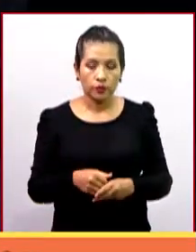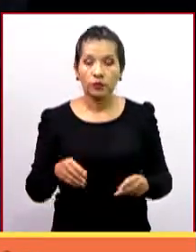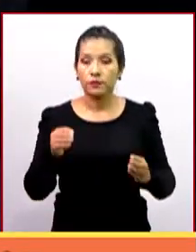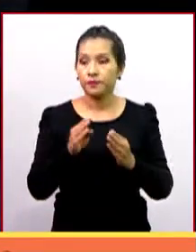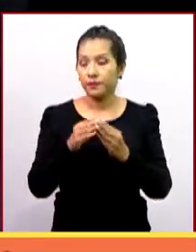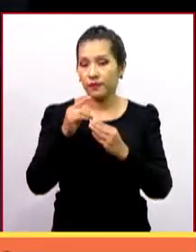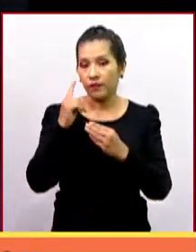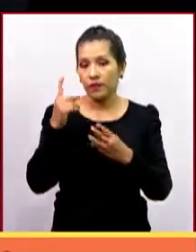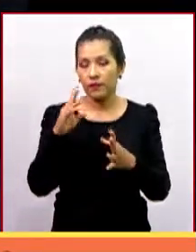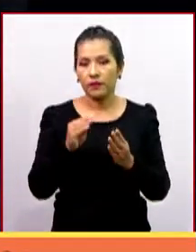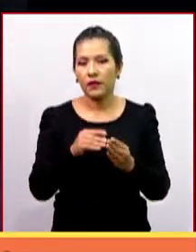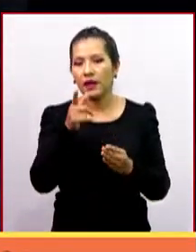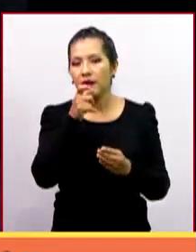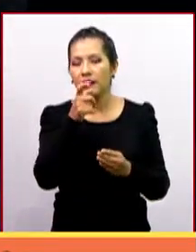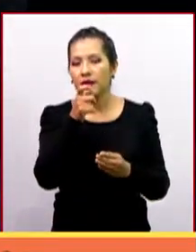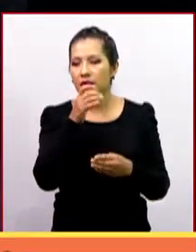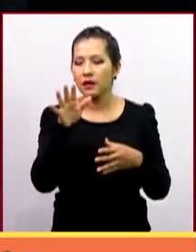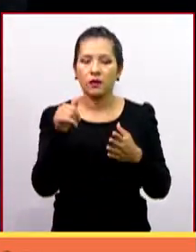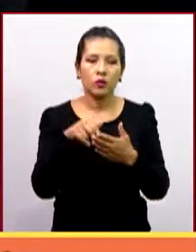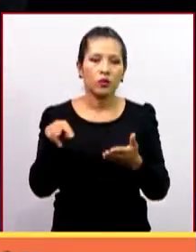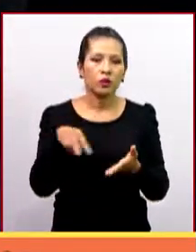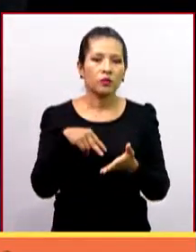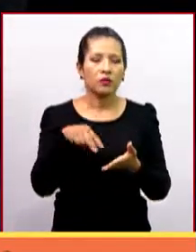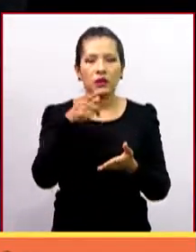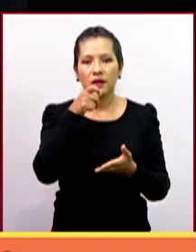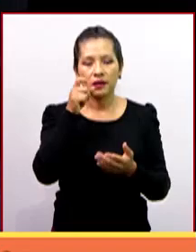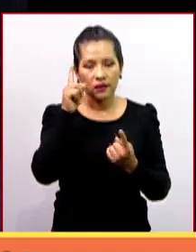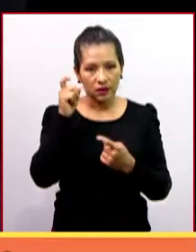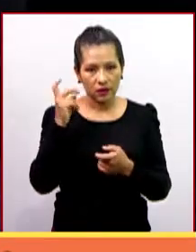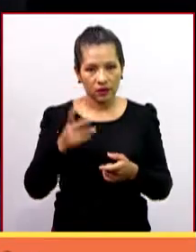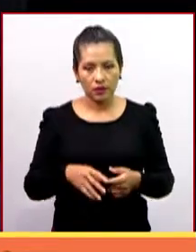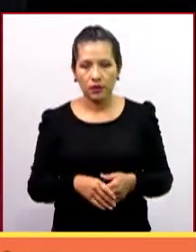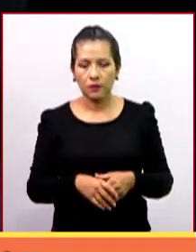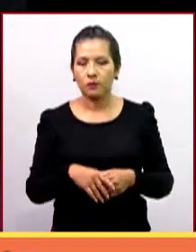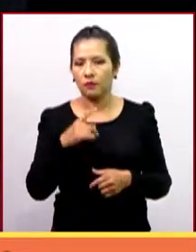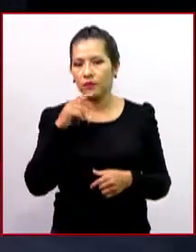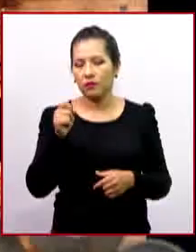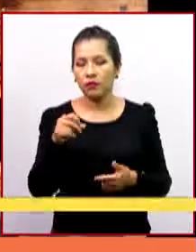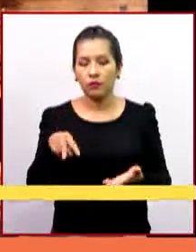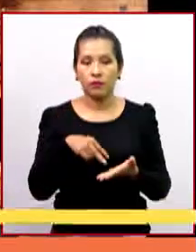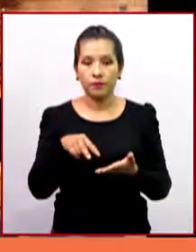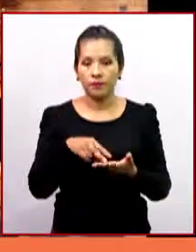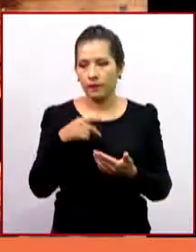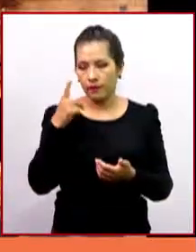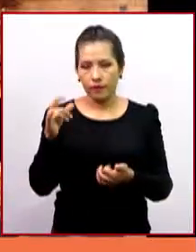unos rostros conocidos a quienes quiero muchísimo. ¿Quiénes están en escena? Estamos bailando yo,